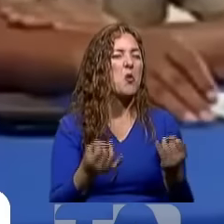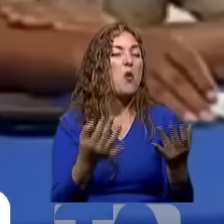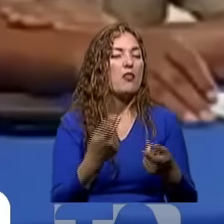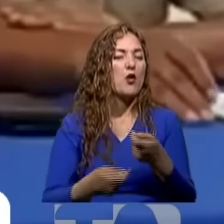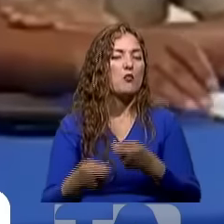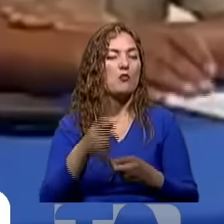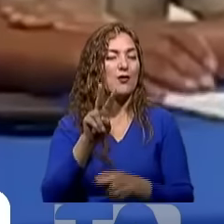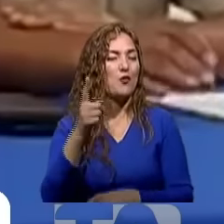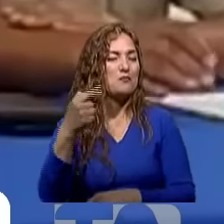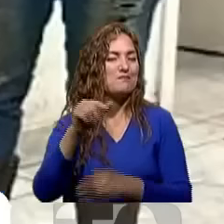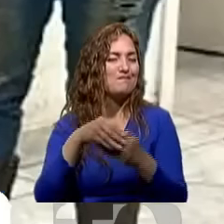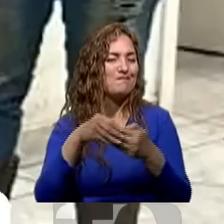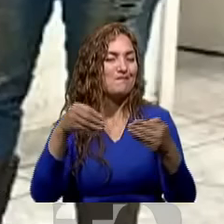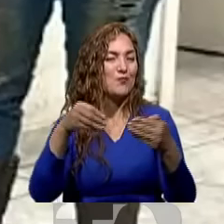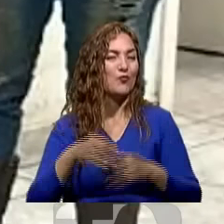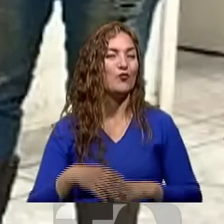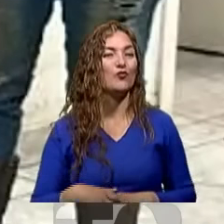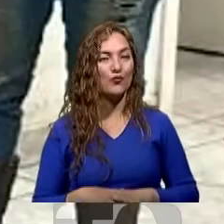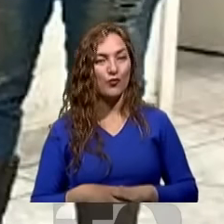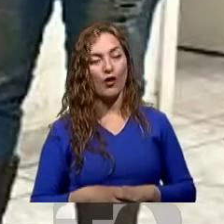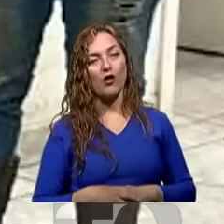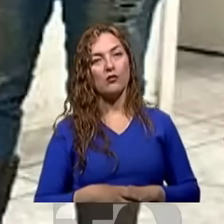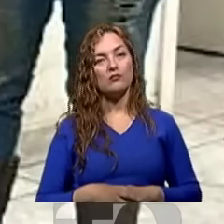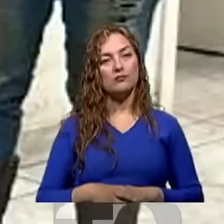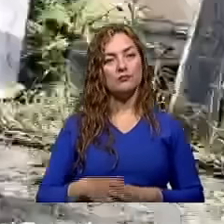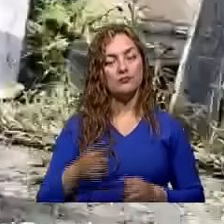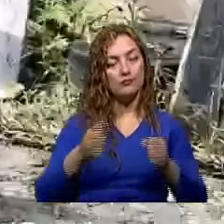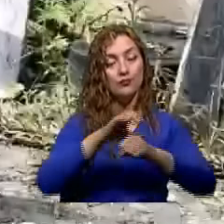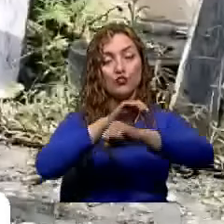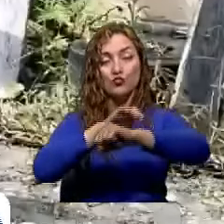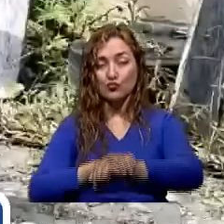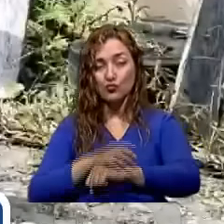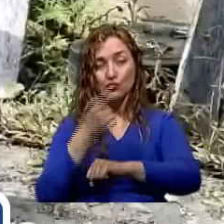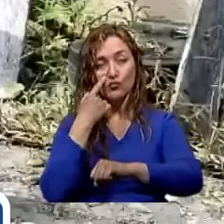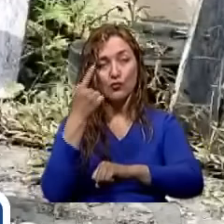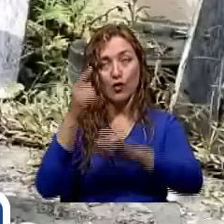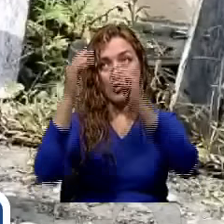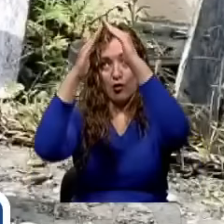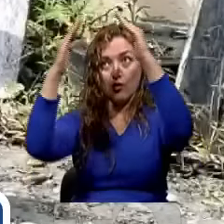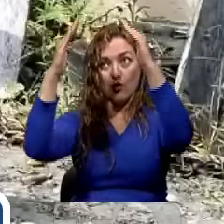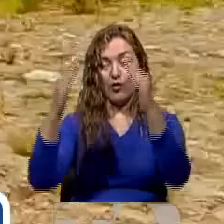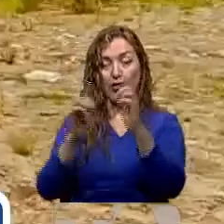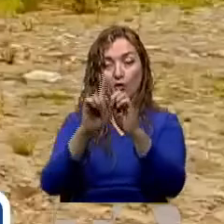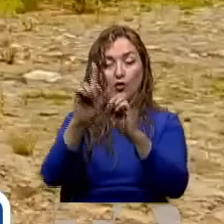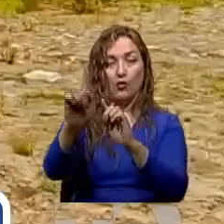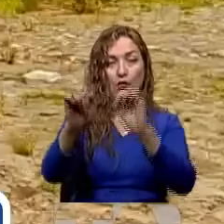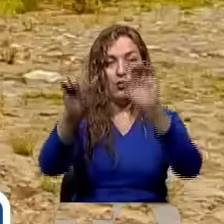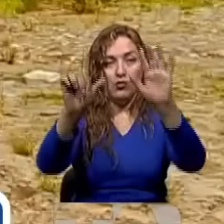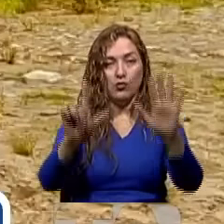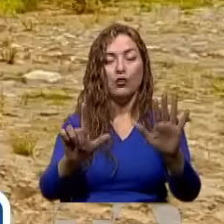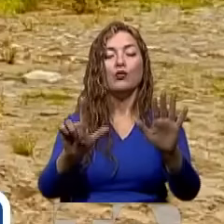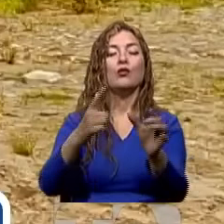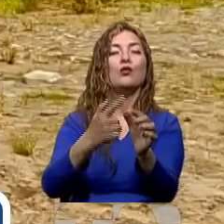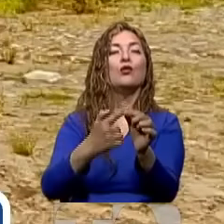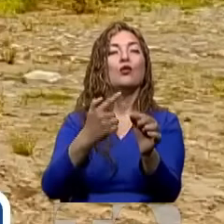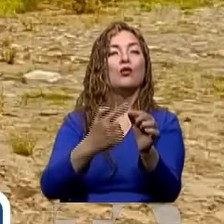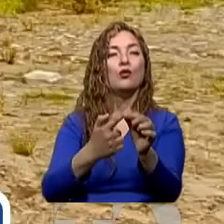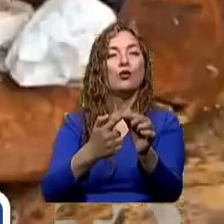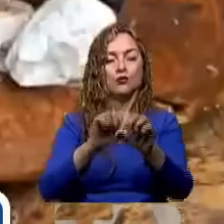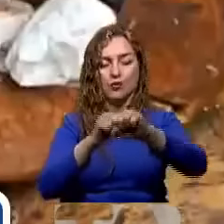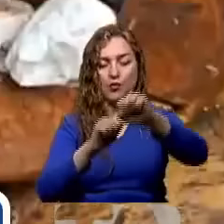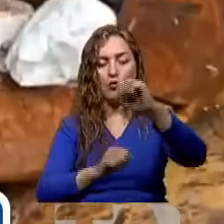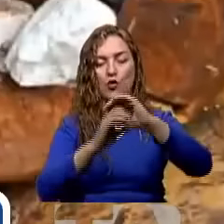es de $2 millones. Tras la detención del conductor, se ubicó una vivienda en el kilómetro 7 de la vía a Quito, donde se encontraron